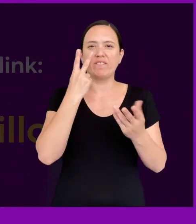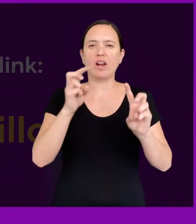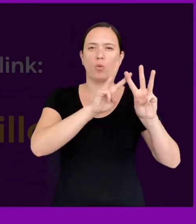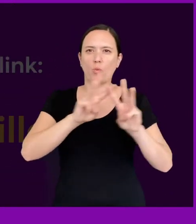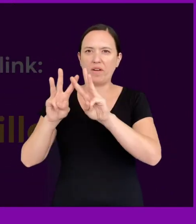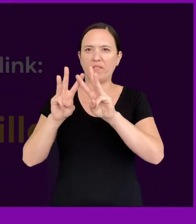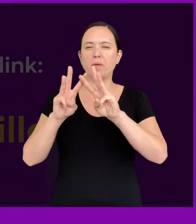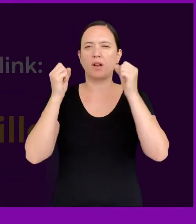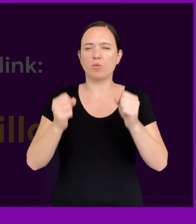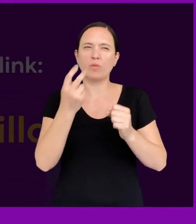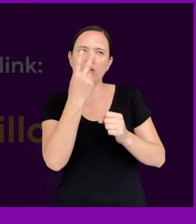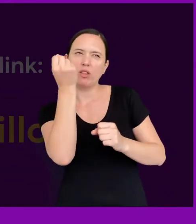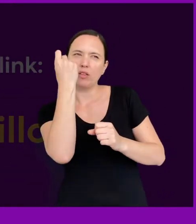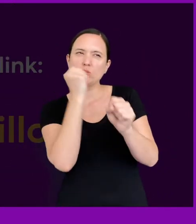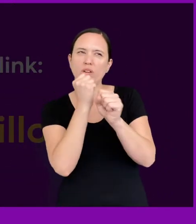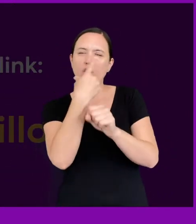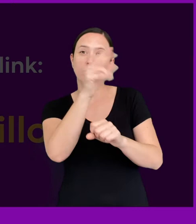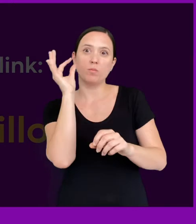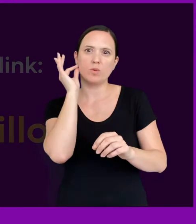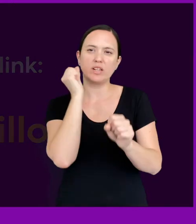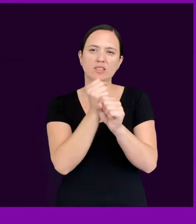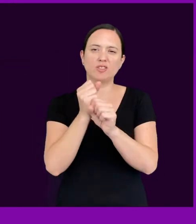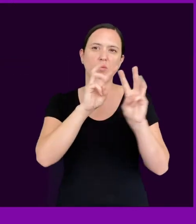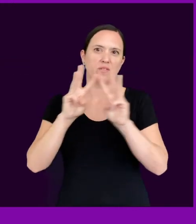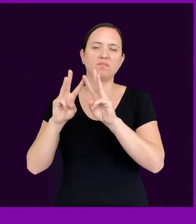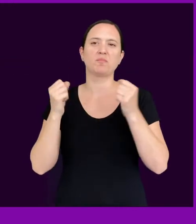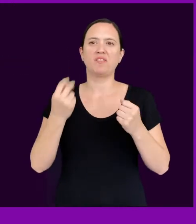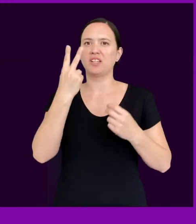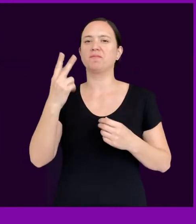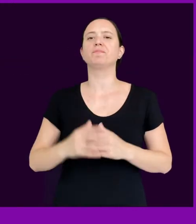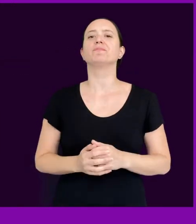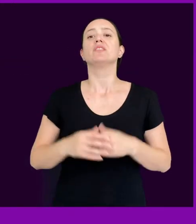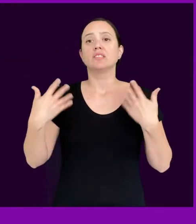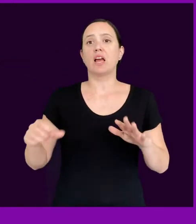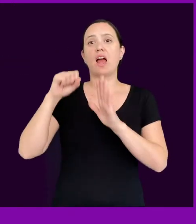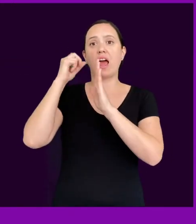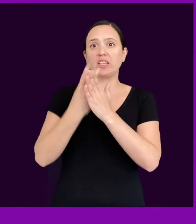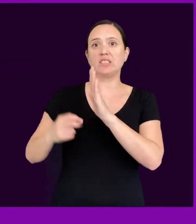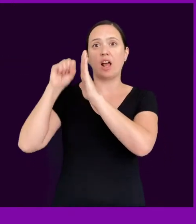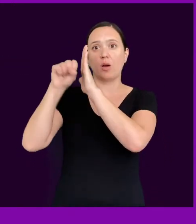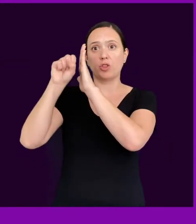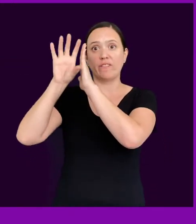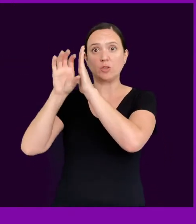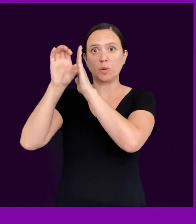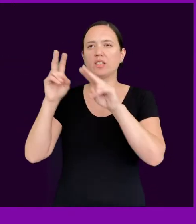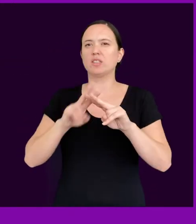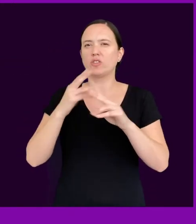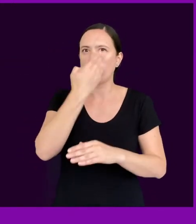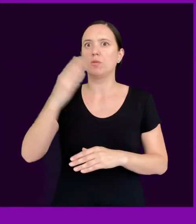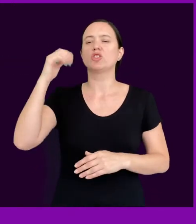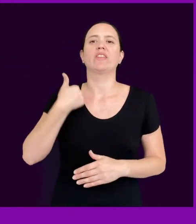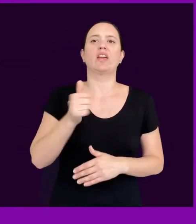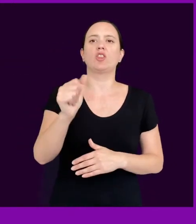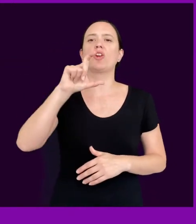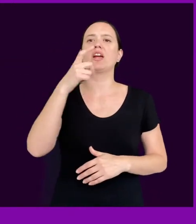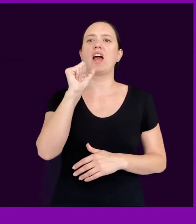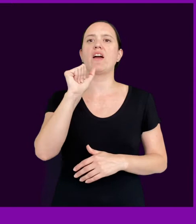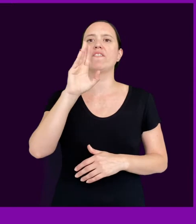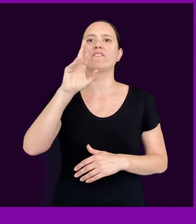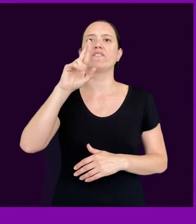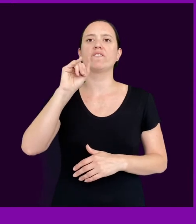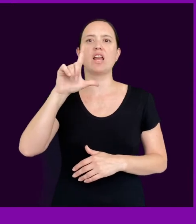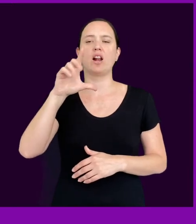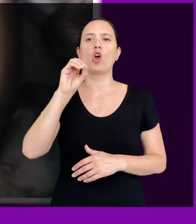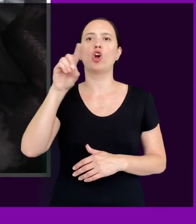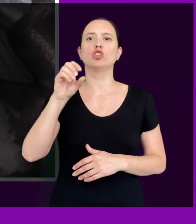el siguiente link. En cuanto a artistas audiovisuales, te damos como referente el director Gabriel Osorio, quien con